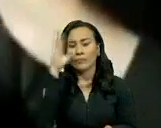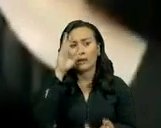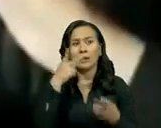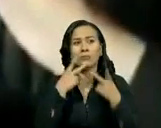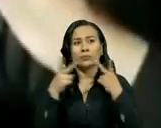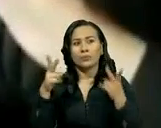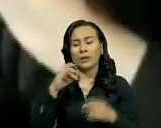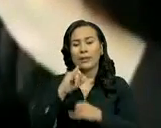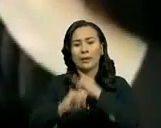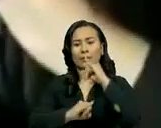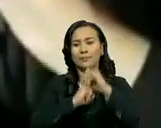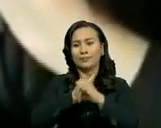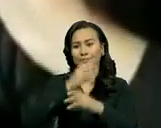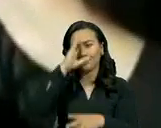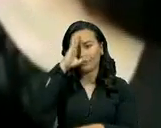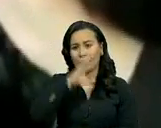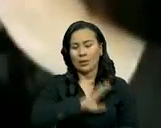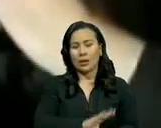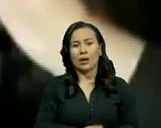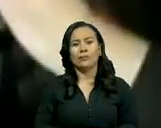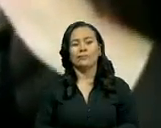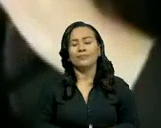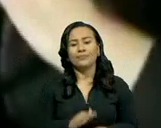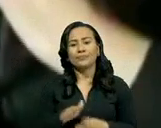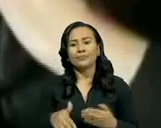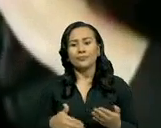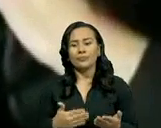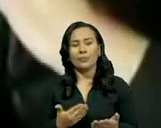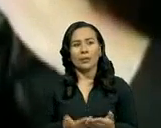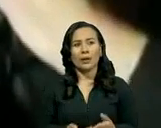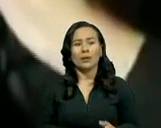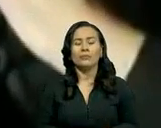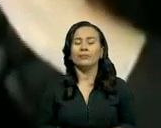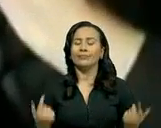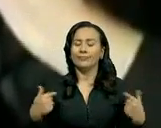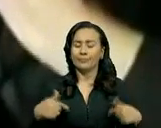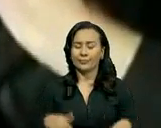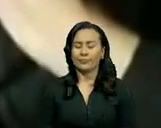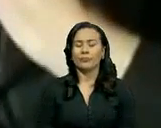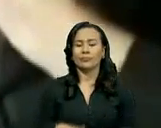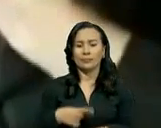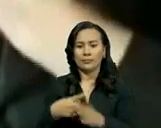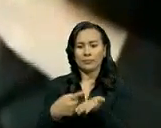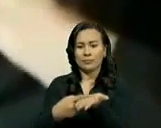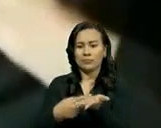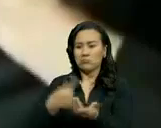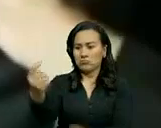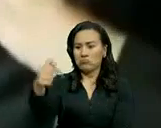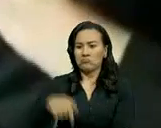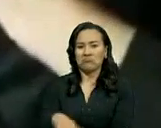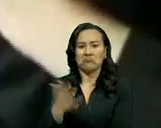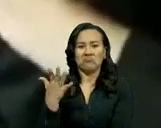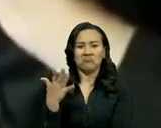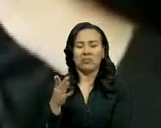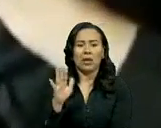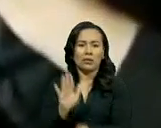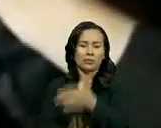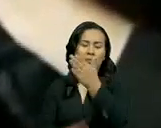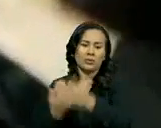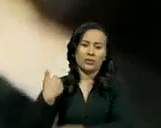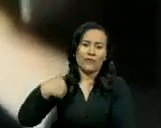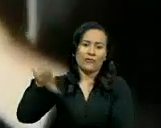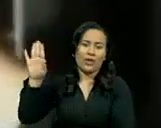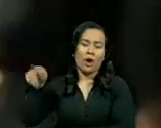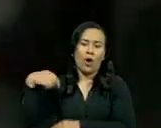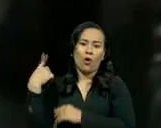tenía conocimiento de que había todas estas audiencias, sin embargo, él ha salido del país dejando una procuración